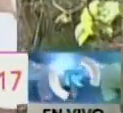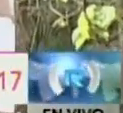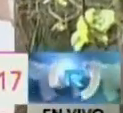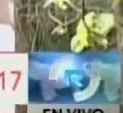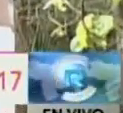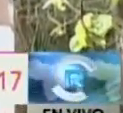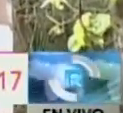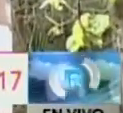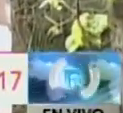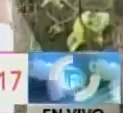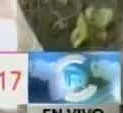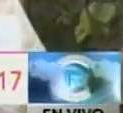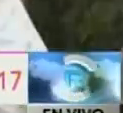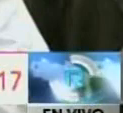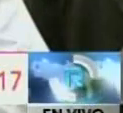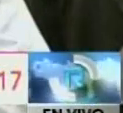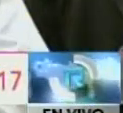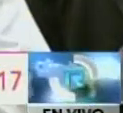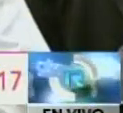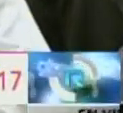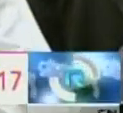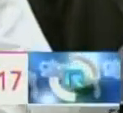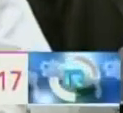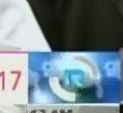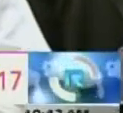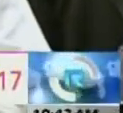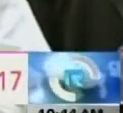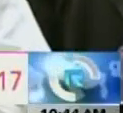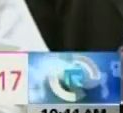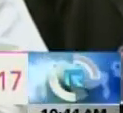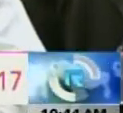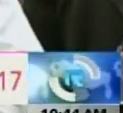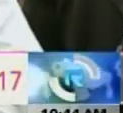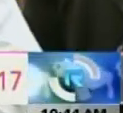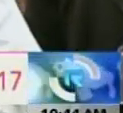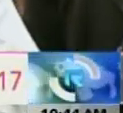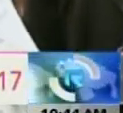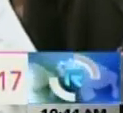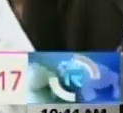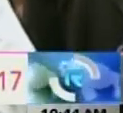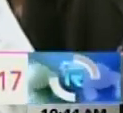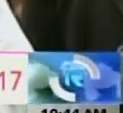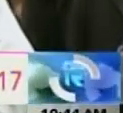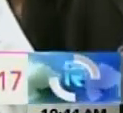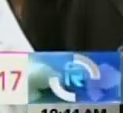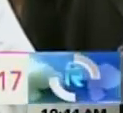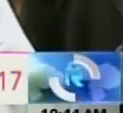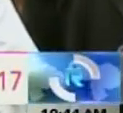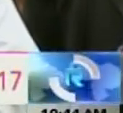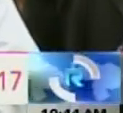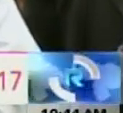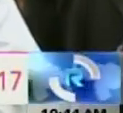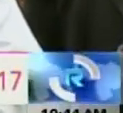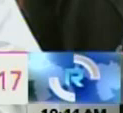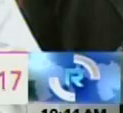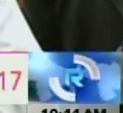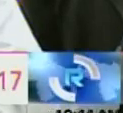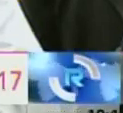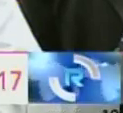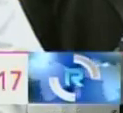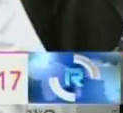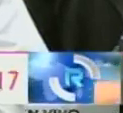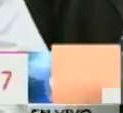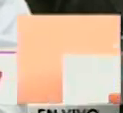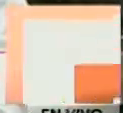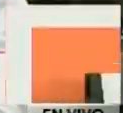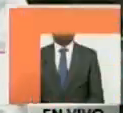Álvarez, quien es el vicario de nuestra querida Guardia Nacional Bolivariana, para que le dé un mensaje de